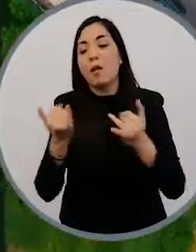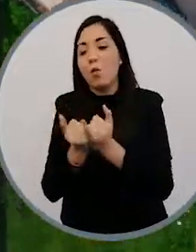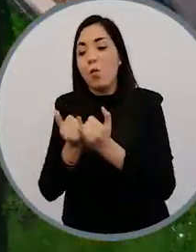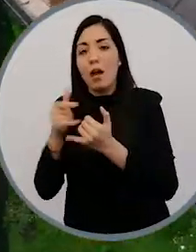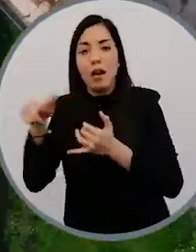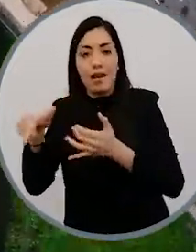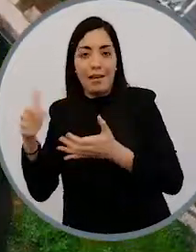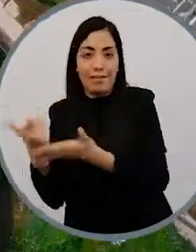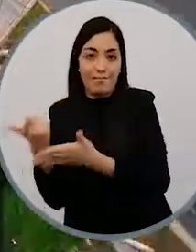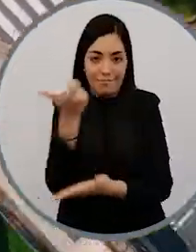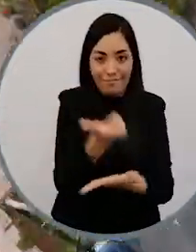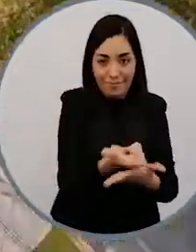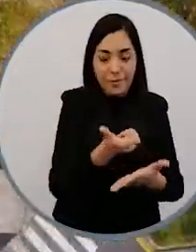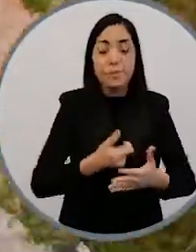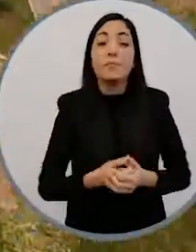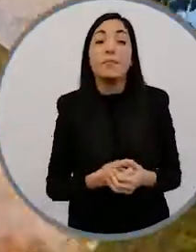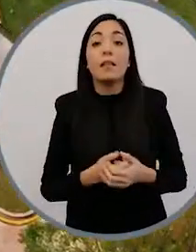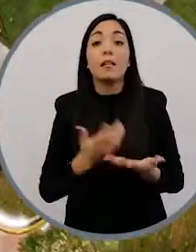del recurso.